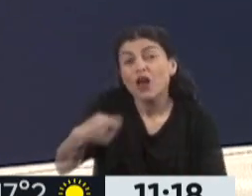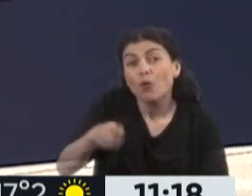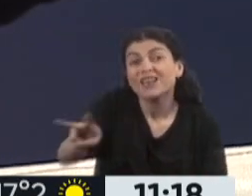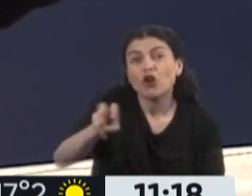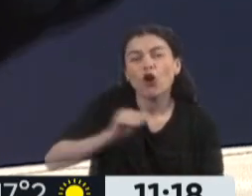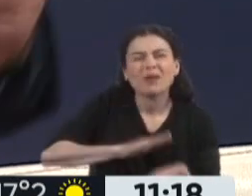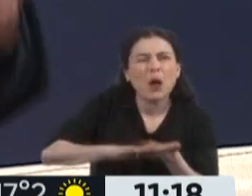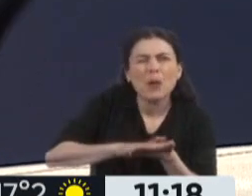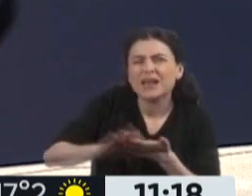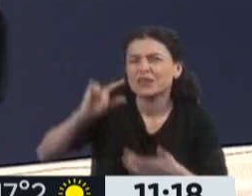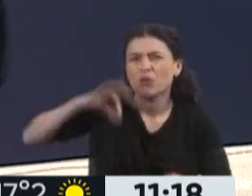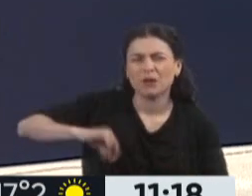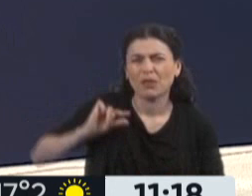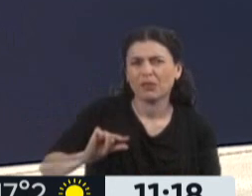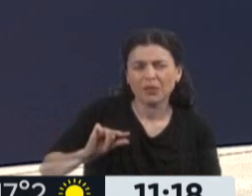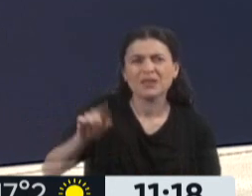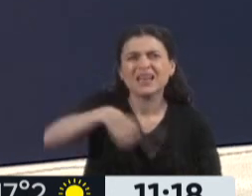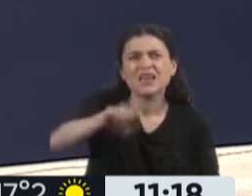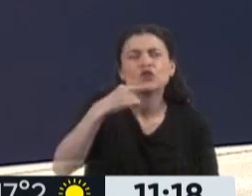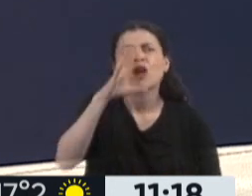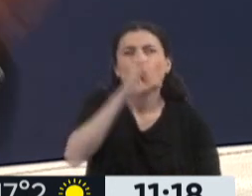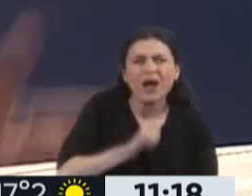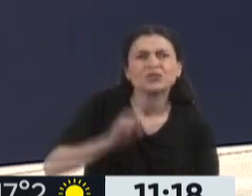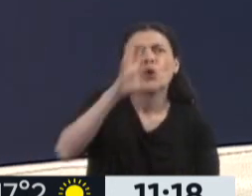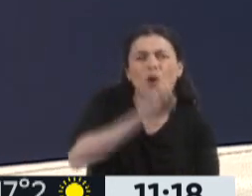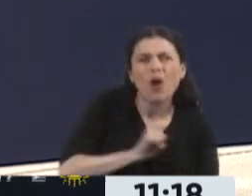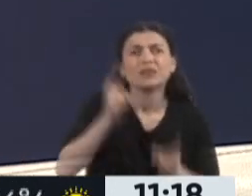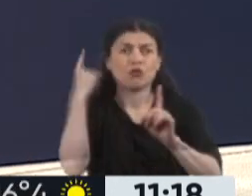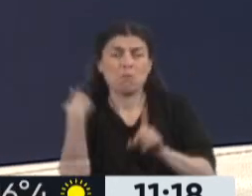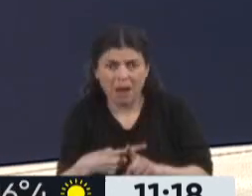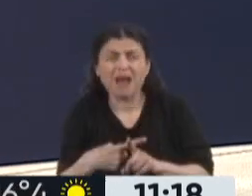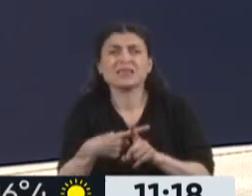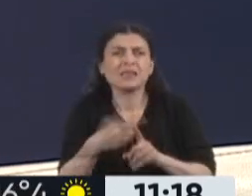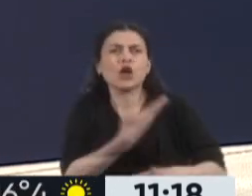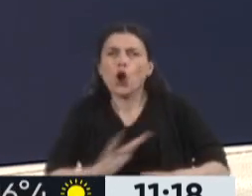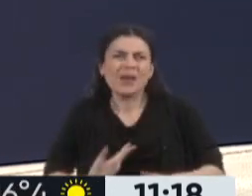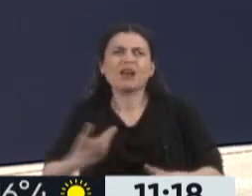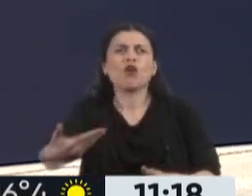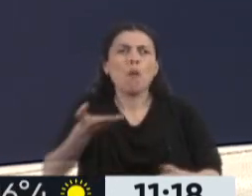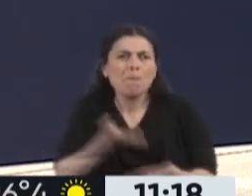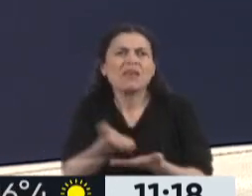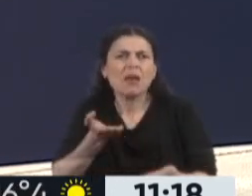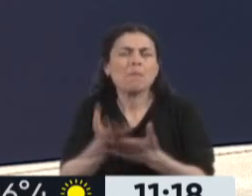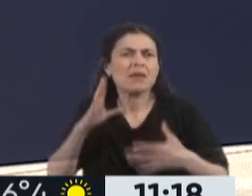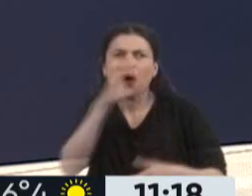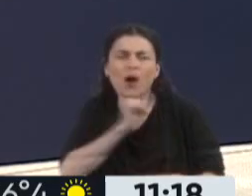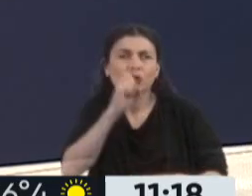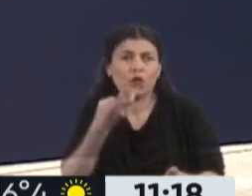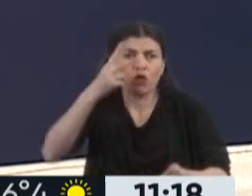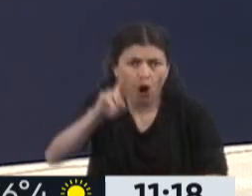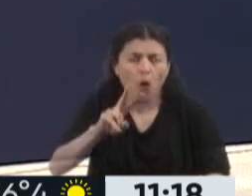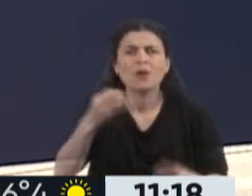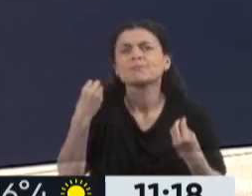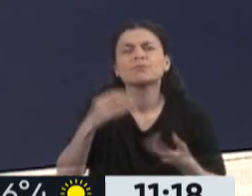para admitir y soportar la restricción que le solicita el gobierno argentino. Por otro lado, con